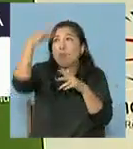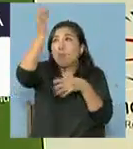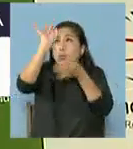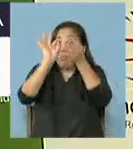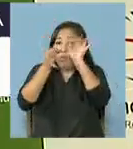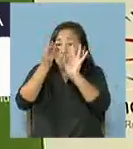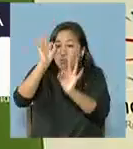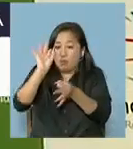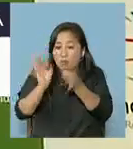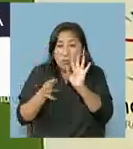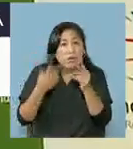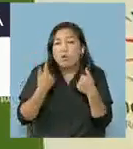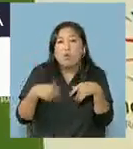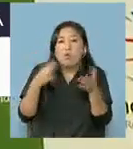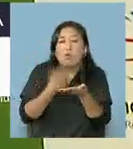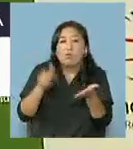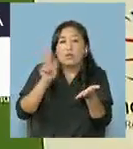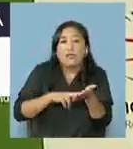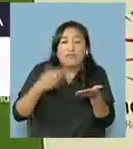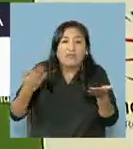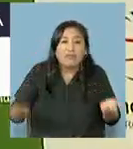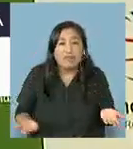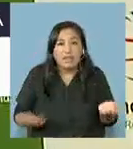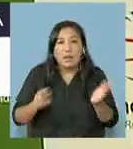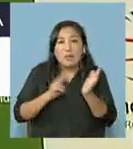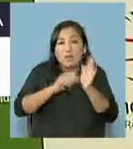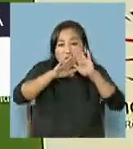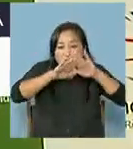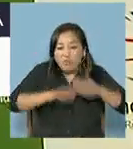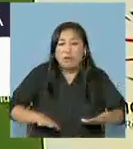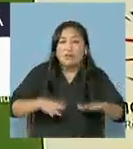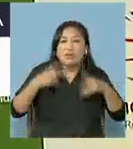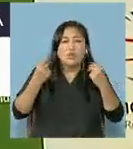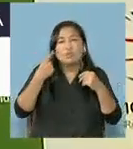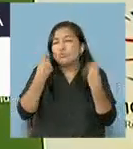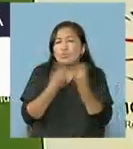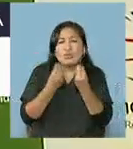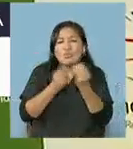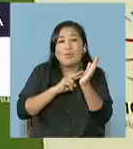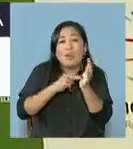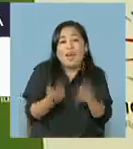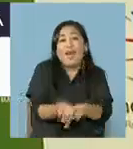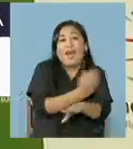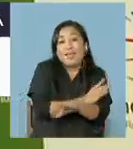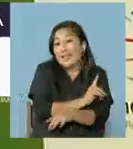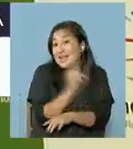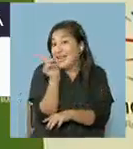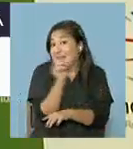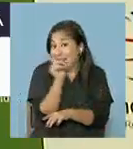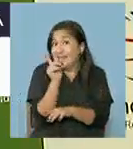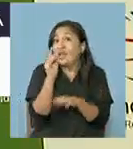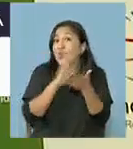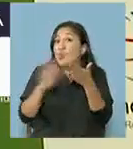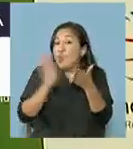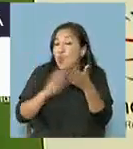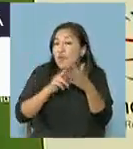se pudrió el cielo raso de Cardón, a problemas de hundimiento, bueno, una serie de cosas que surgieron. Esta obra se hizo conforme